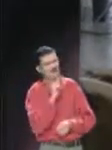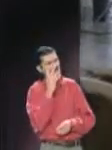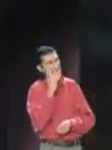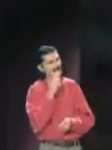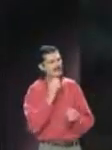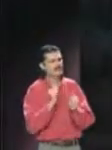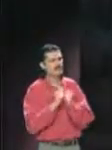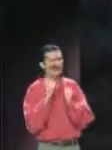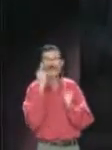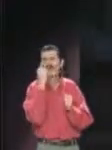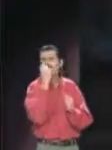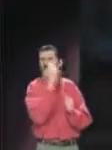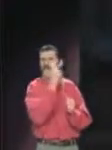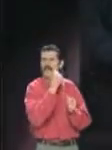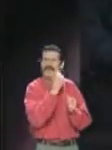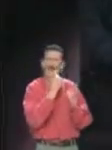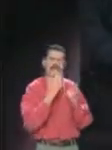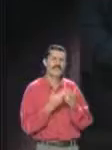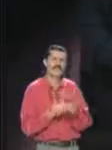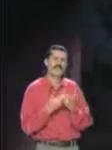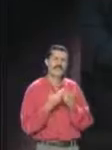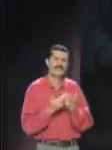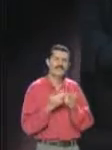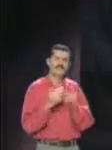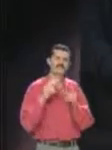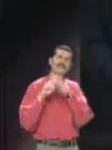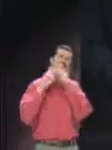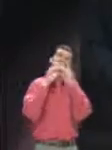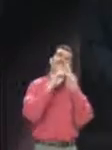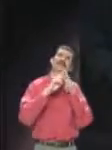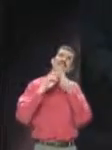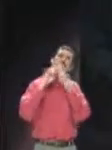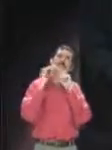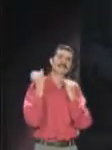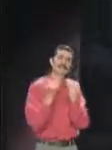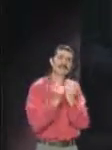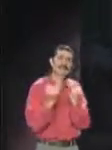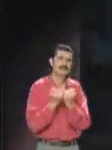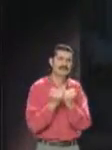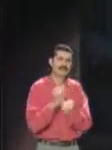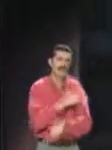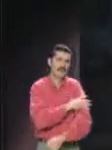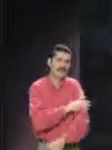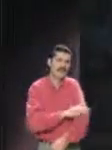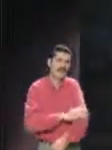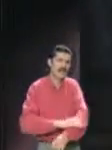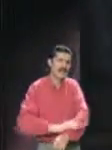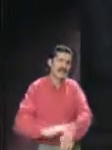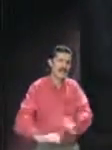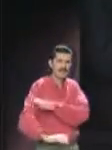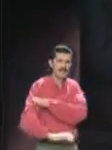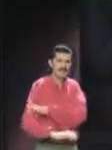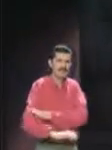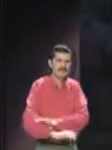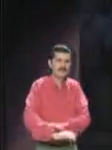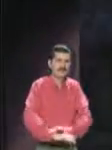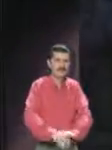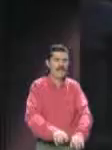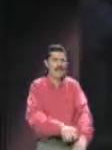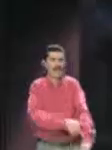tan bonita, con sus ojitos gordos, gordos como estrellas. Y sus